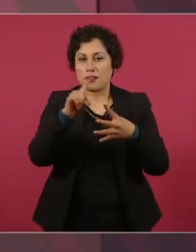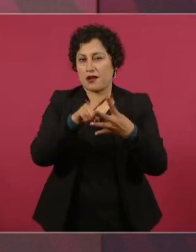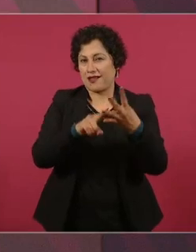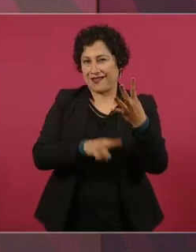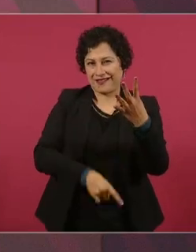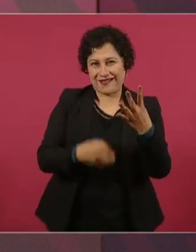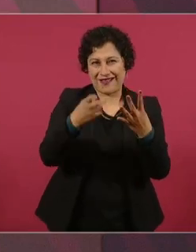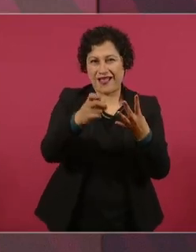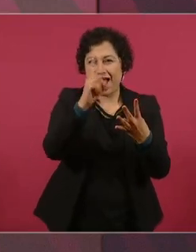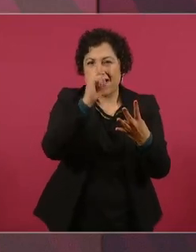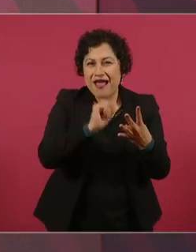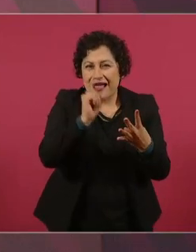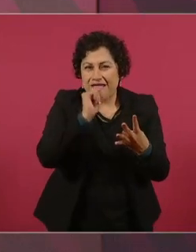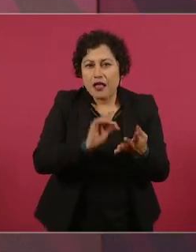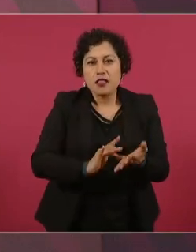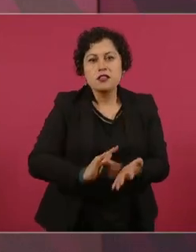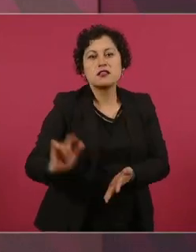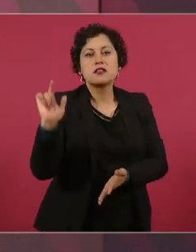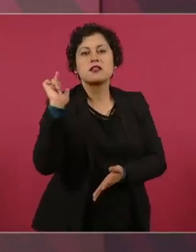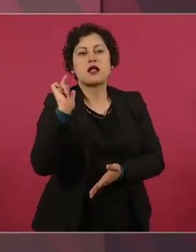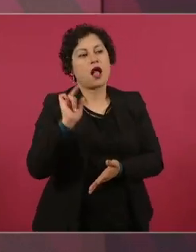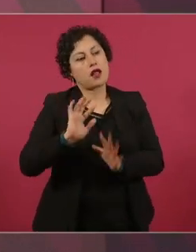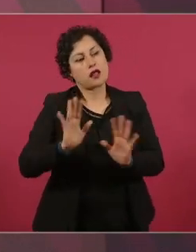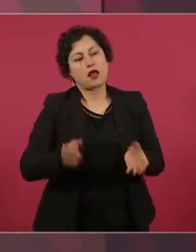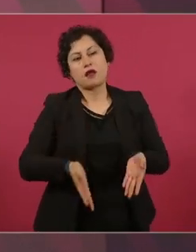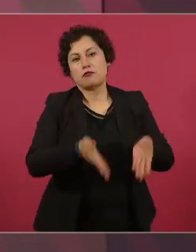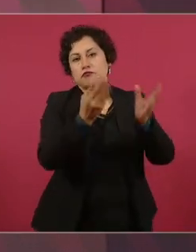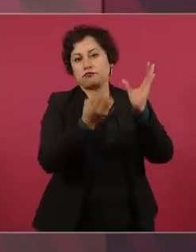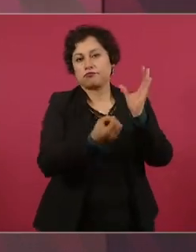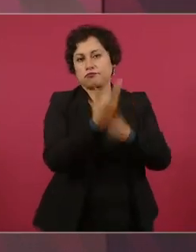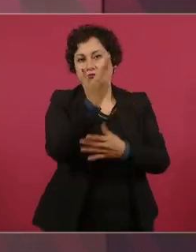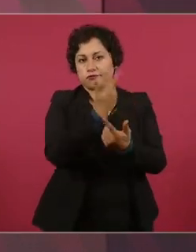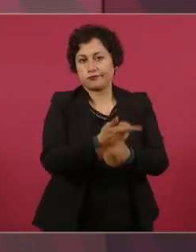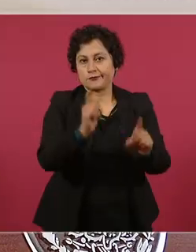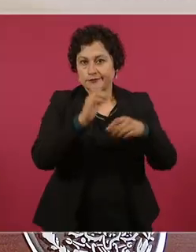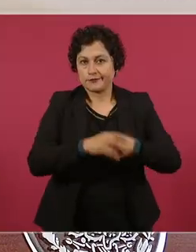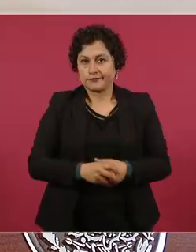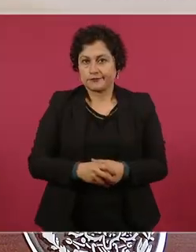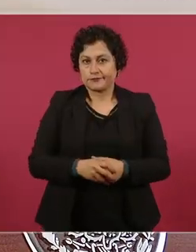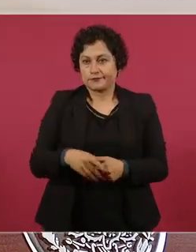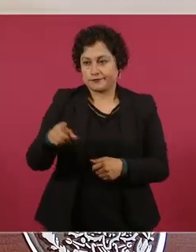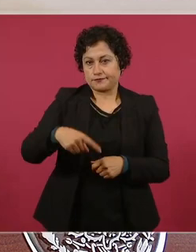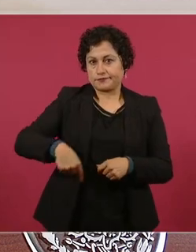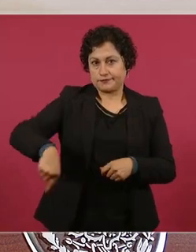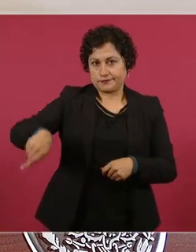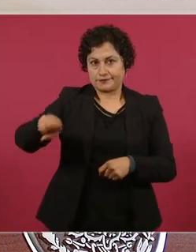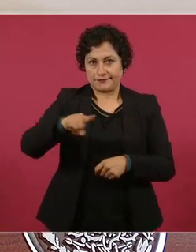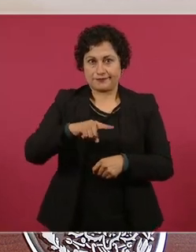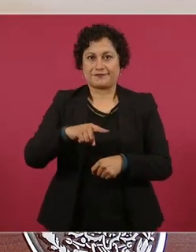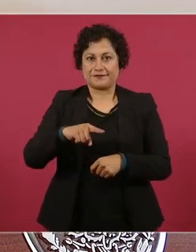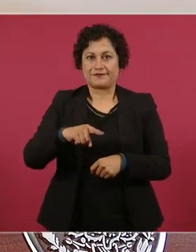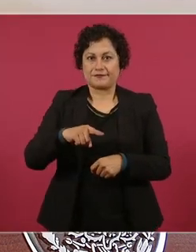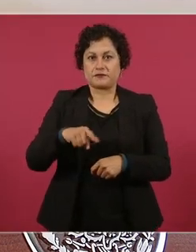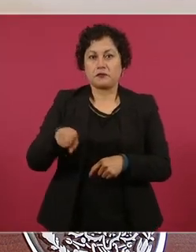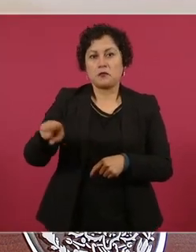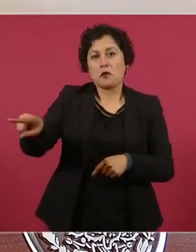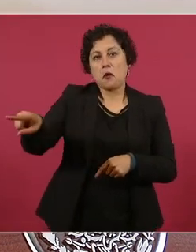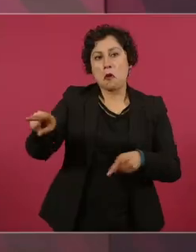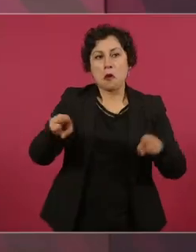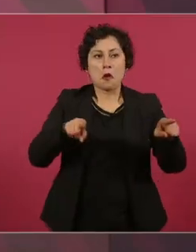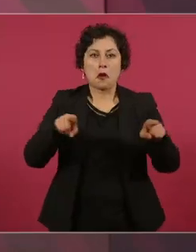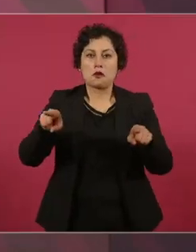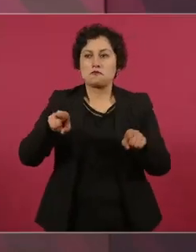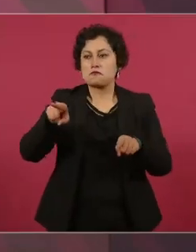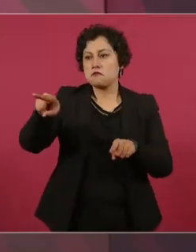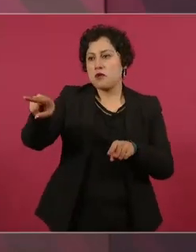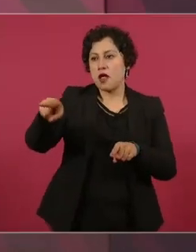cualquier pretexto y ahí se echa la culpa entre ministerios públicos